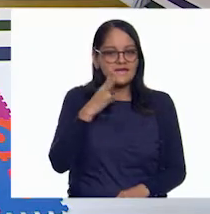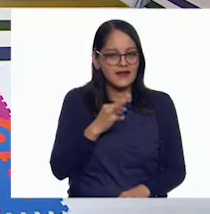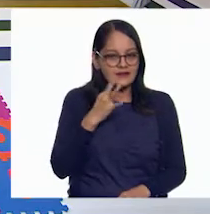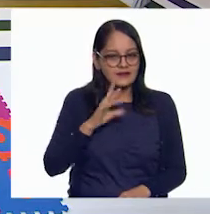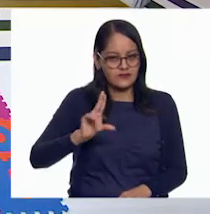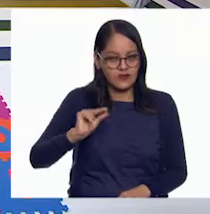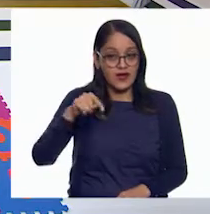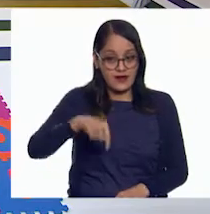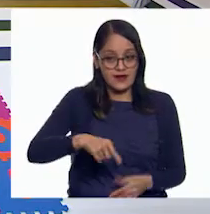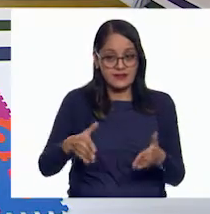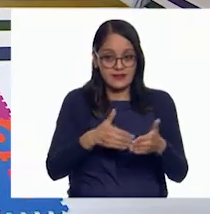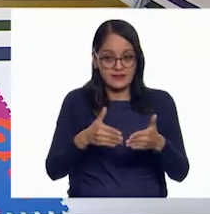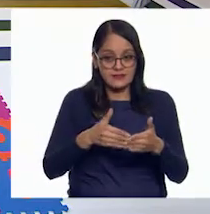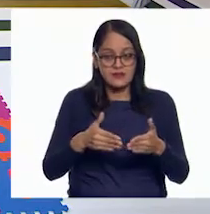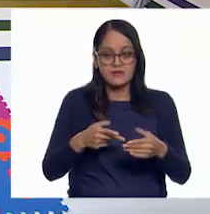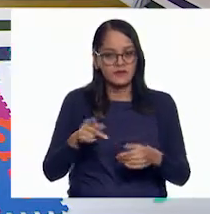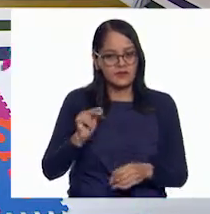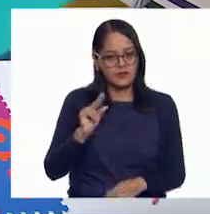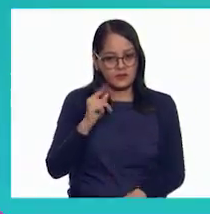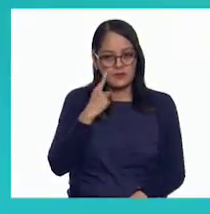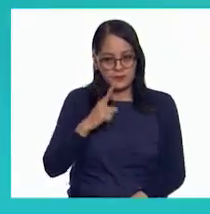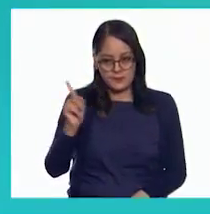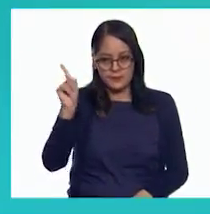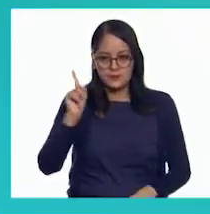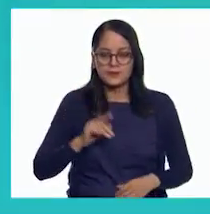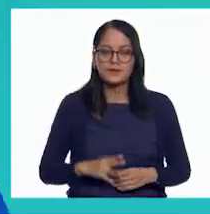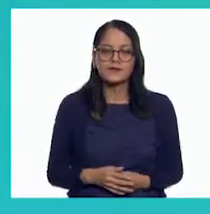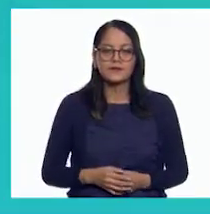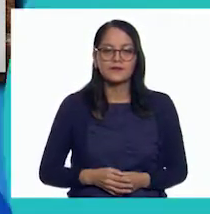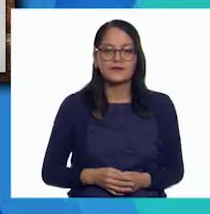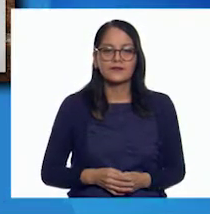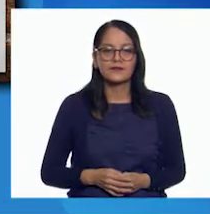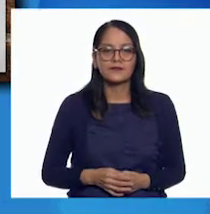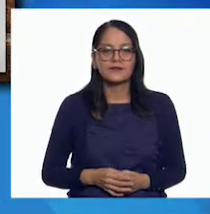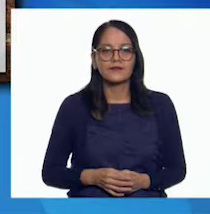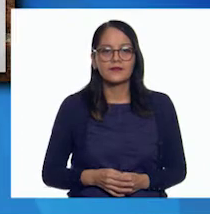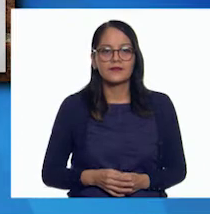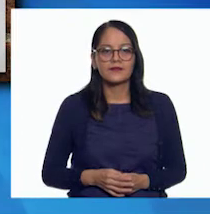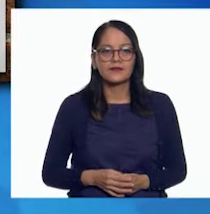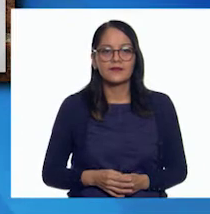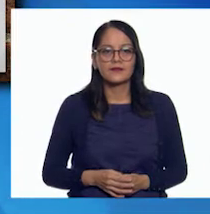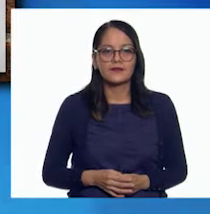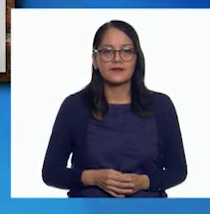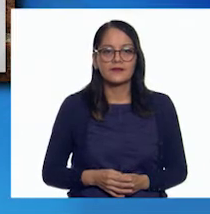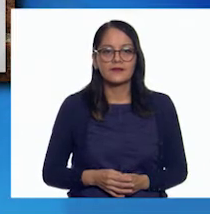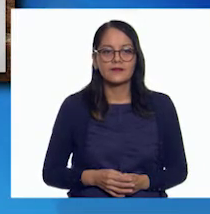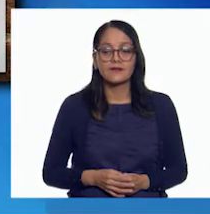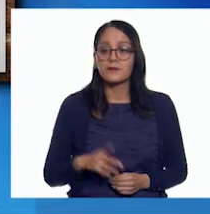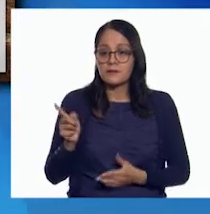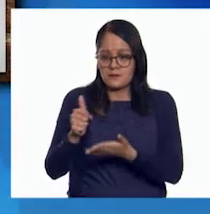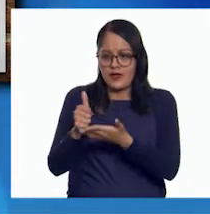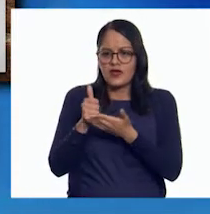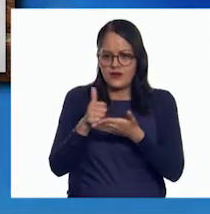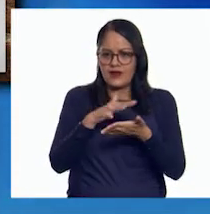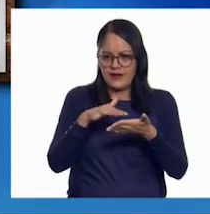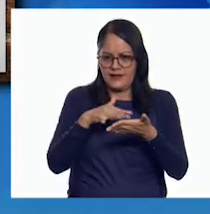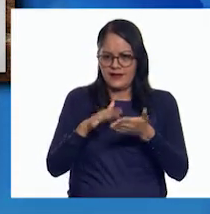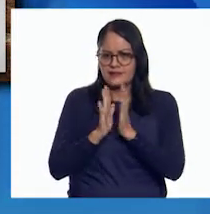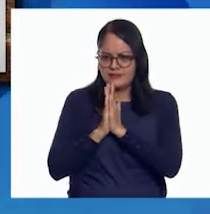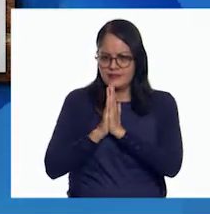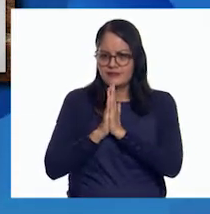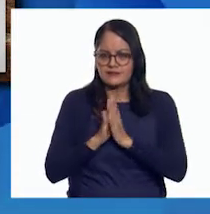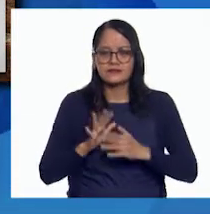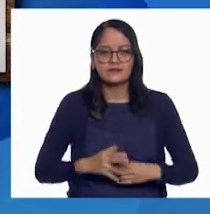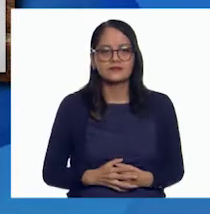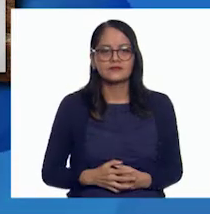podíamos hacer aquí. Mm-hmm. Entonces vamos a ver. A ver, vamos a ver cómo es el modo de preparación. Ajá. ¿Me ayudas a leer el modo de preparación, Ale,